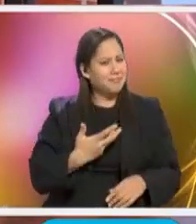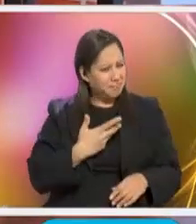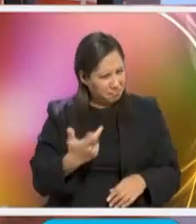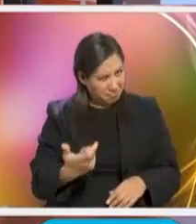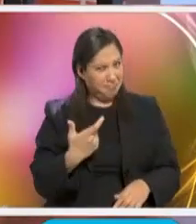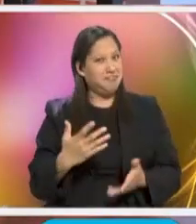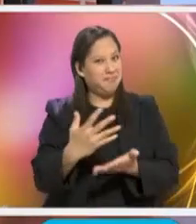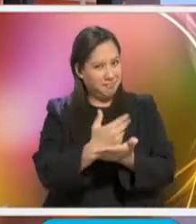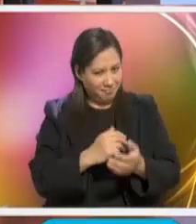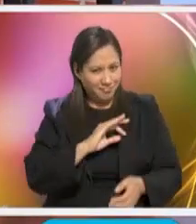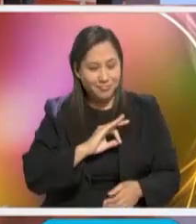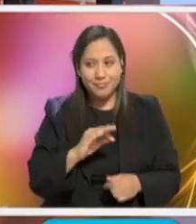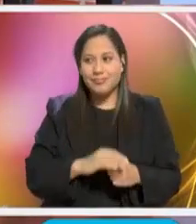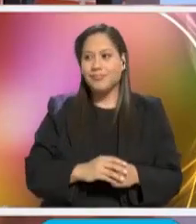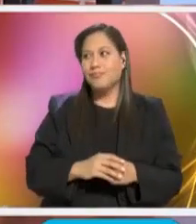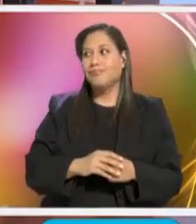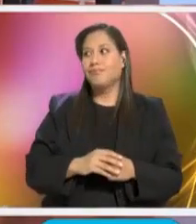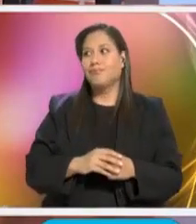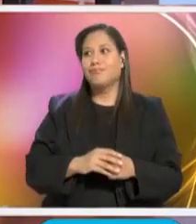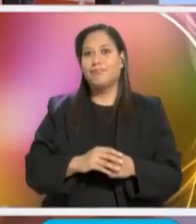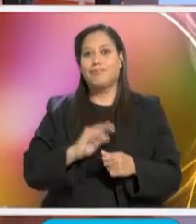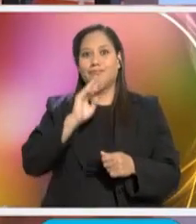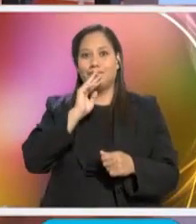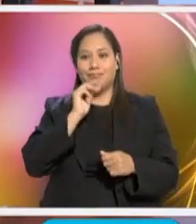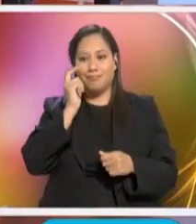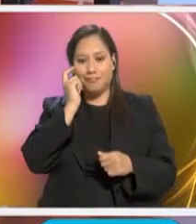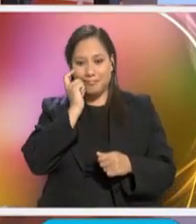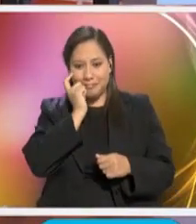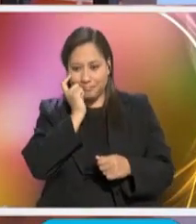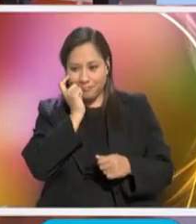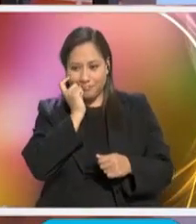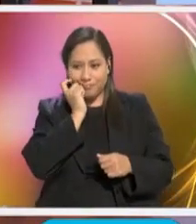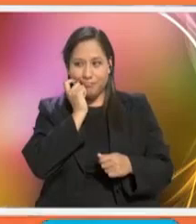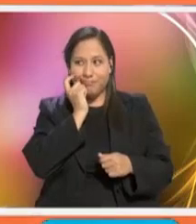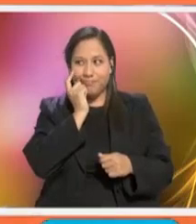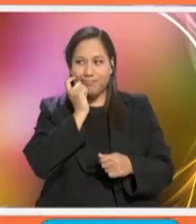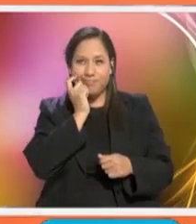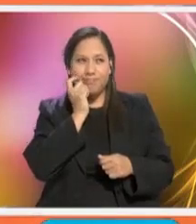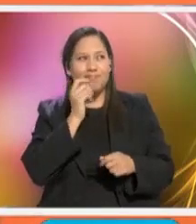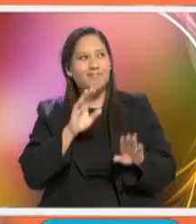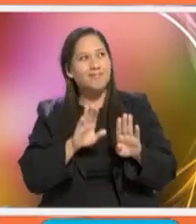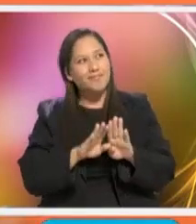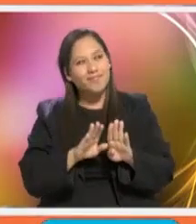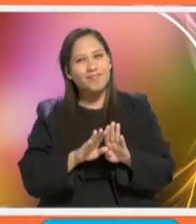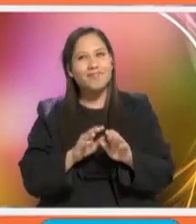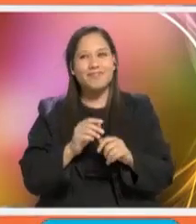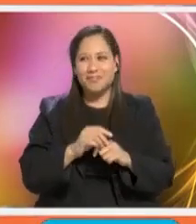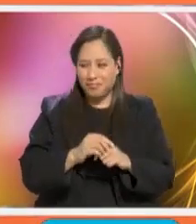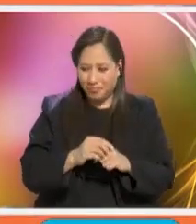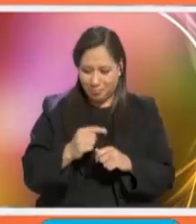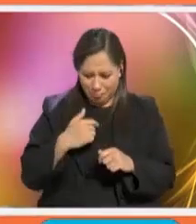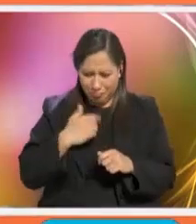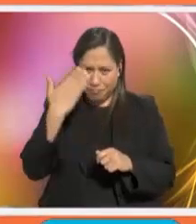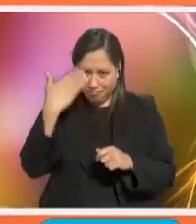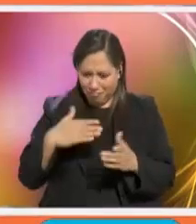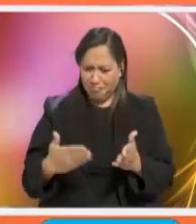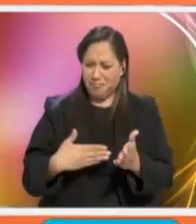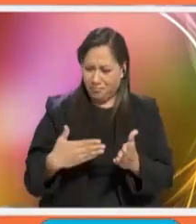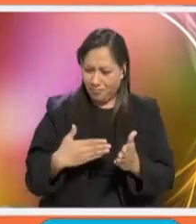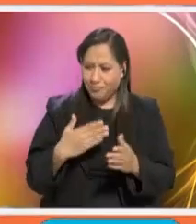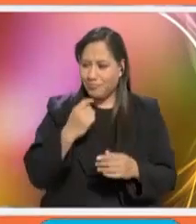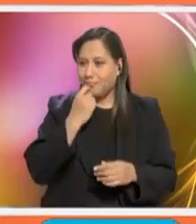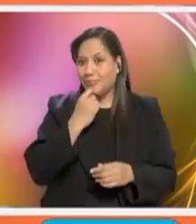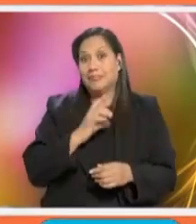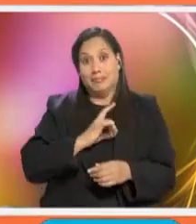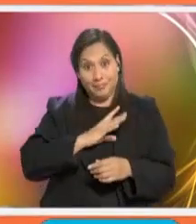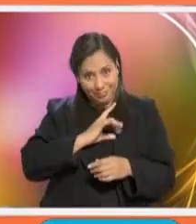minita de oro. Ella tratando de explotar esta competencia, esto que sabía hacer, pero